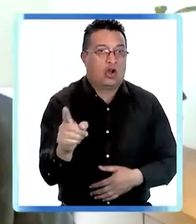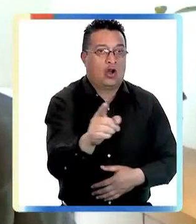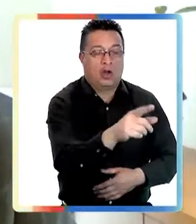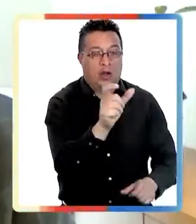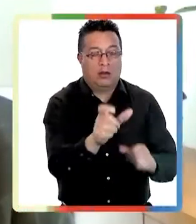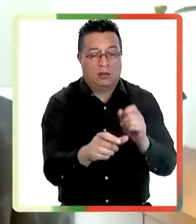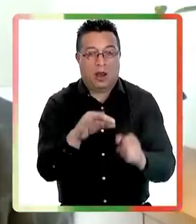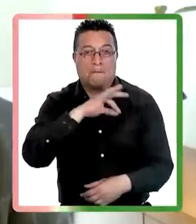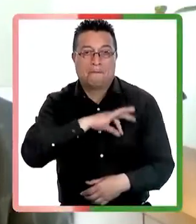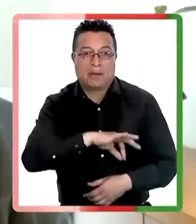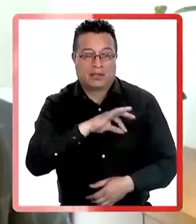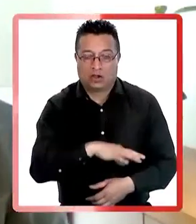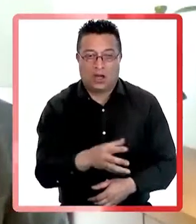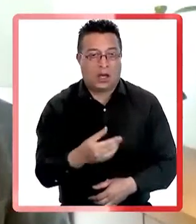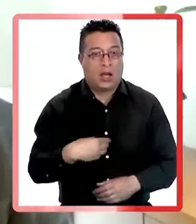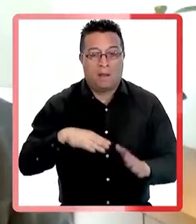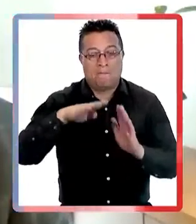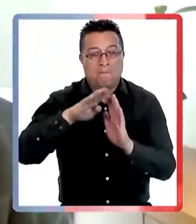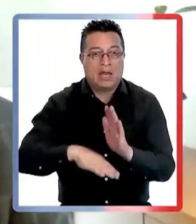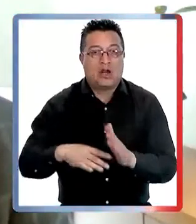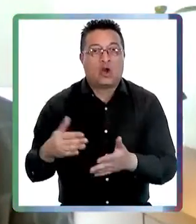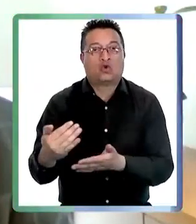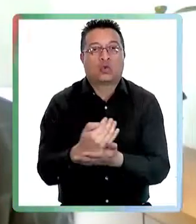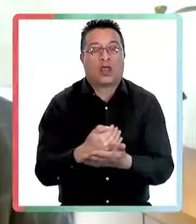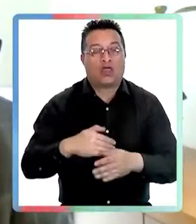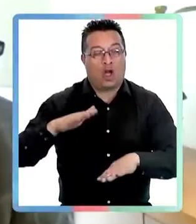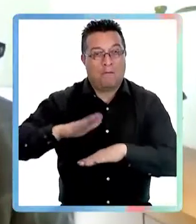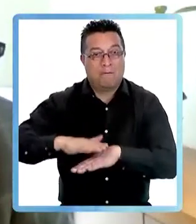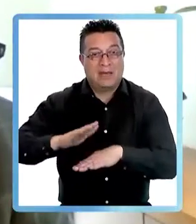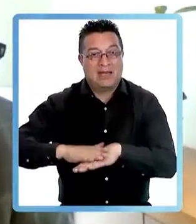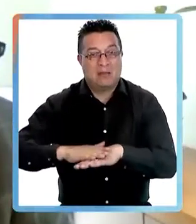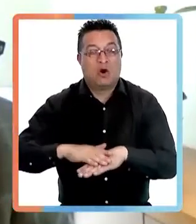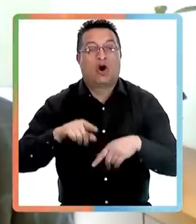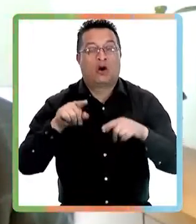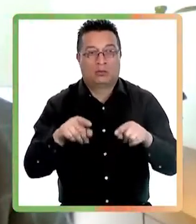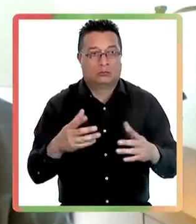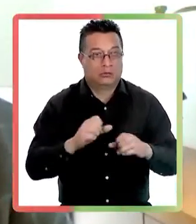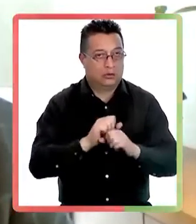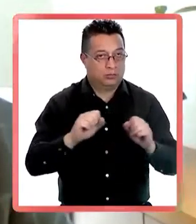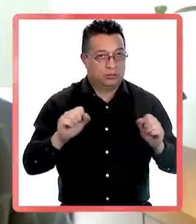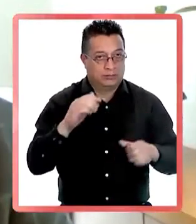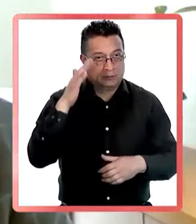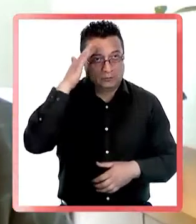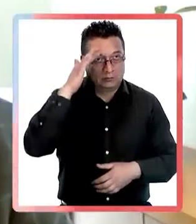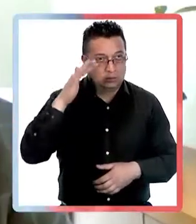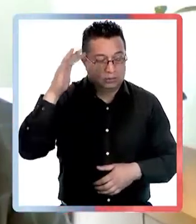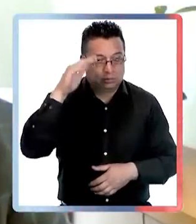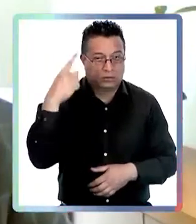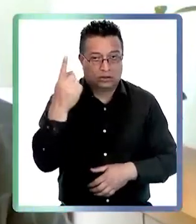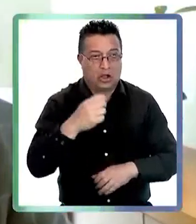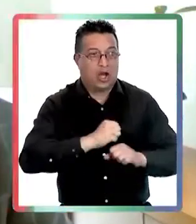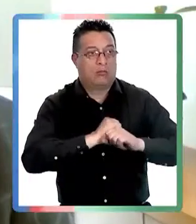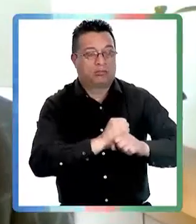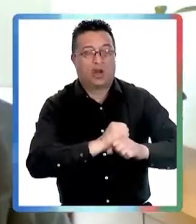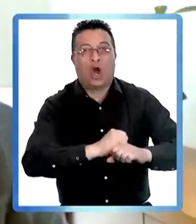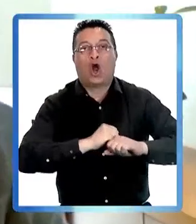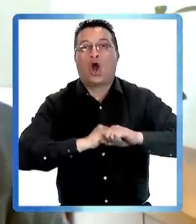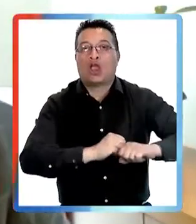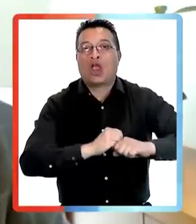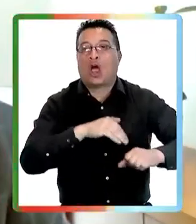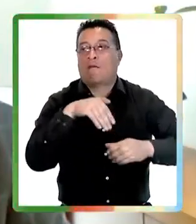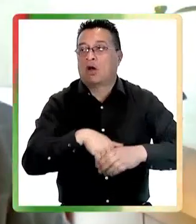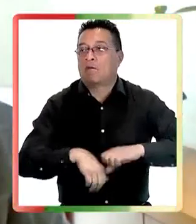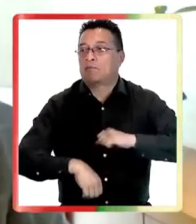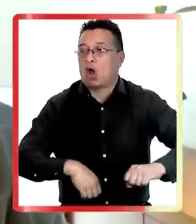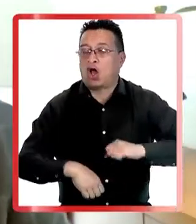actuales pensionados con pensiones inferiores al salario mínimo, yo no me imagino a la oposición votando en contra de